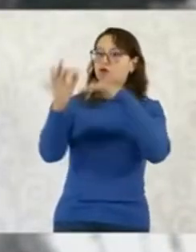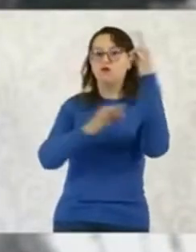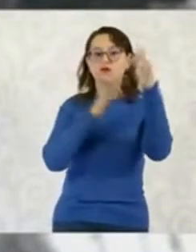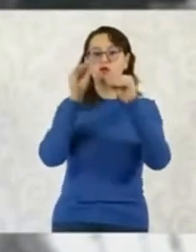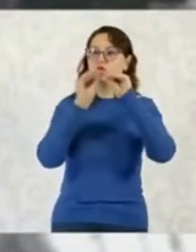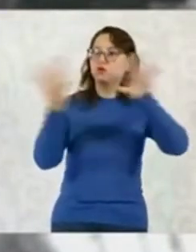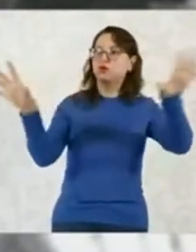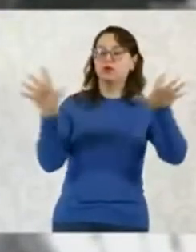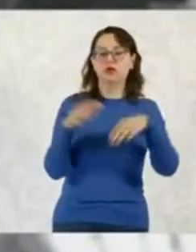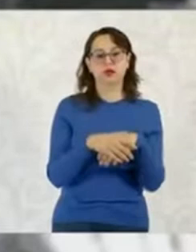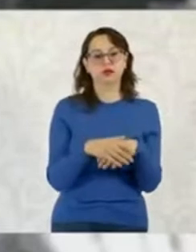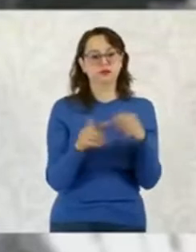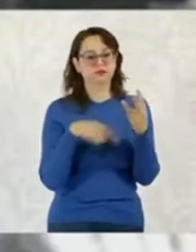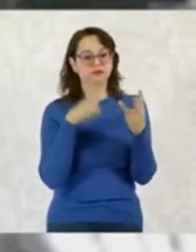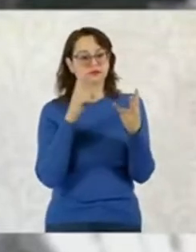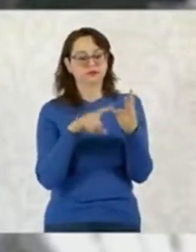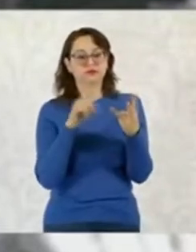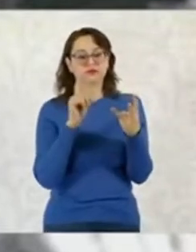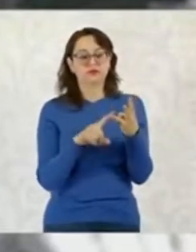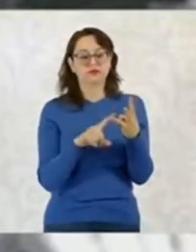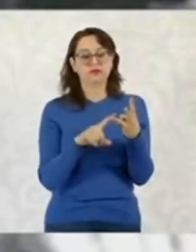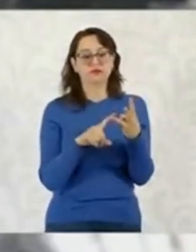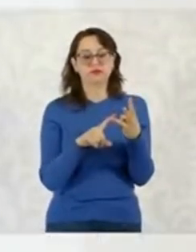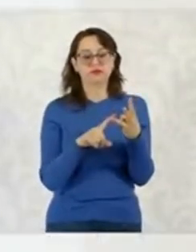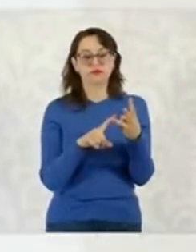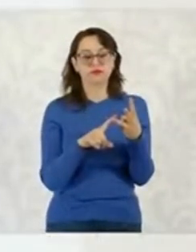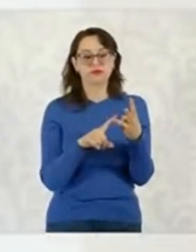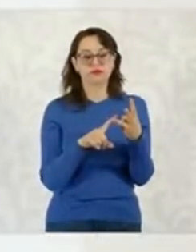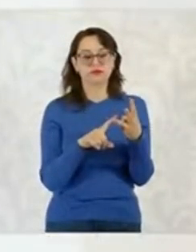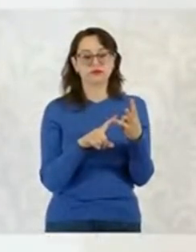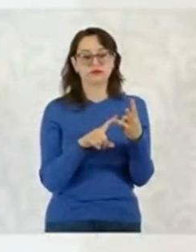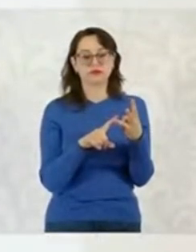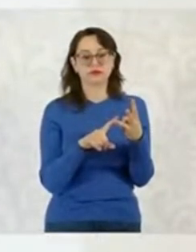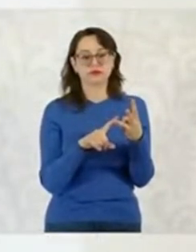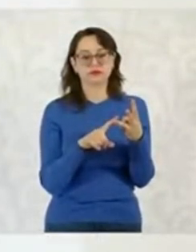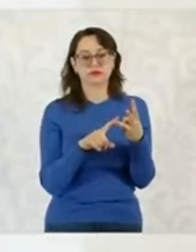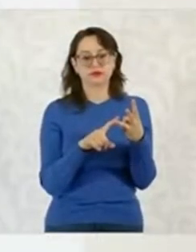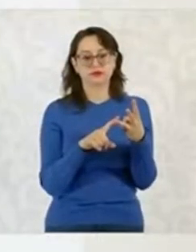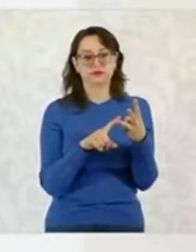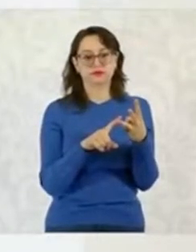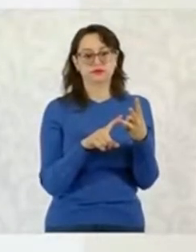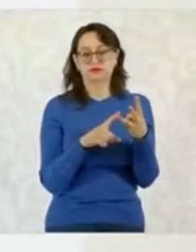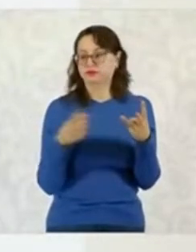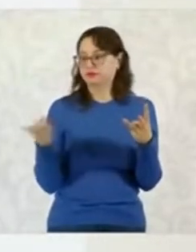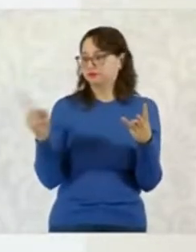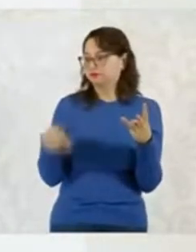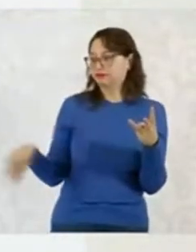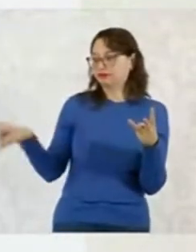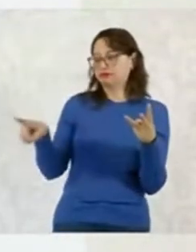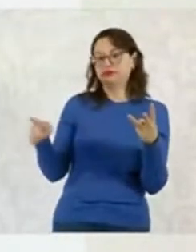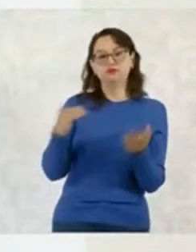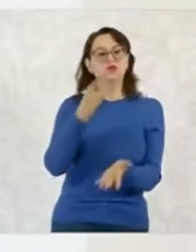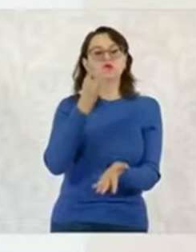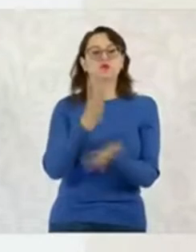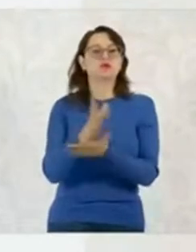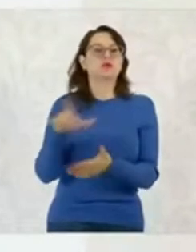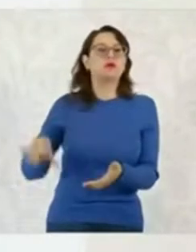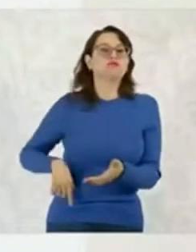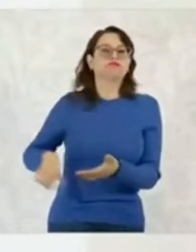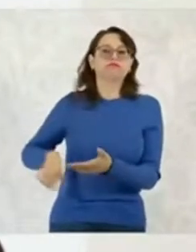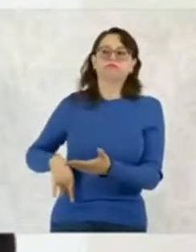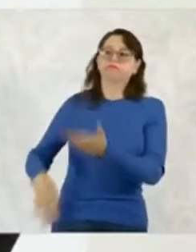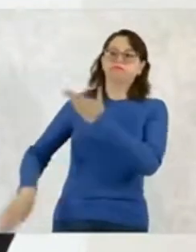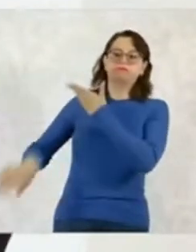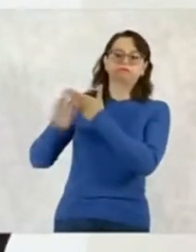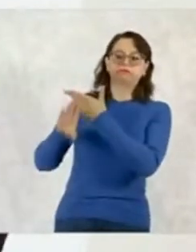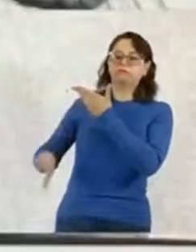Y tercero, toda esta ola que en realidad están en contra del gobierno, no hay